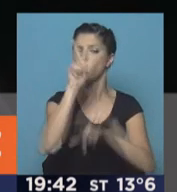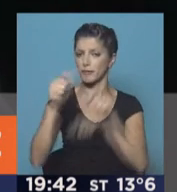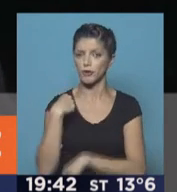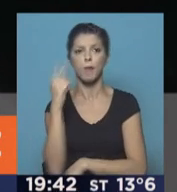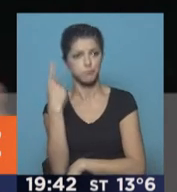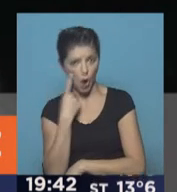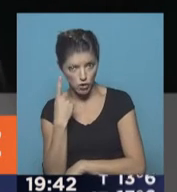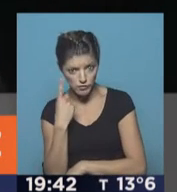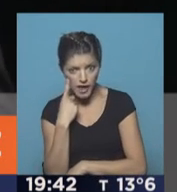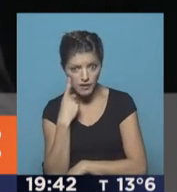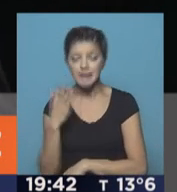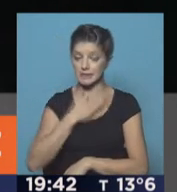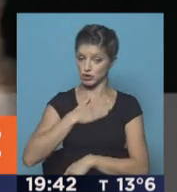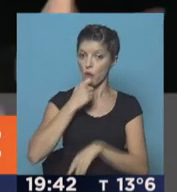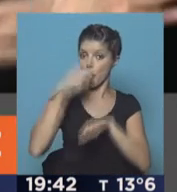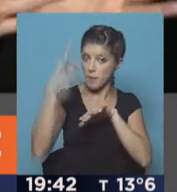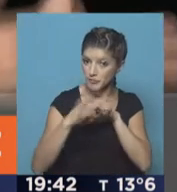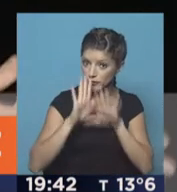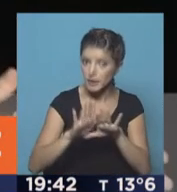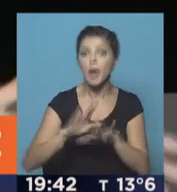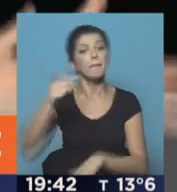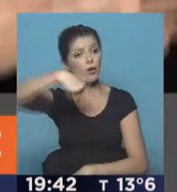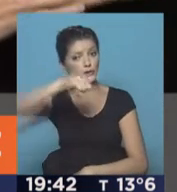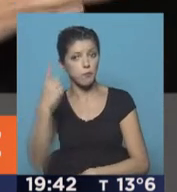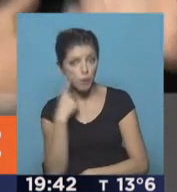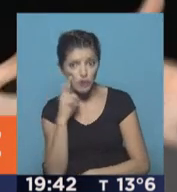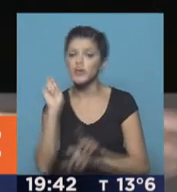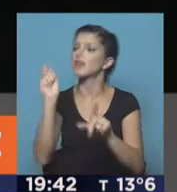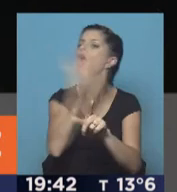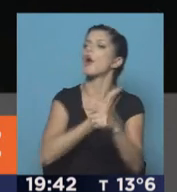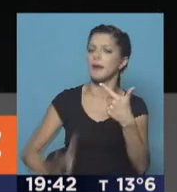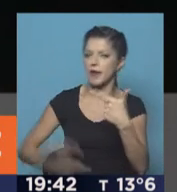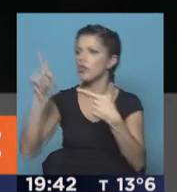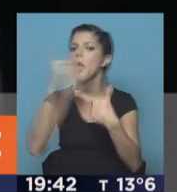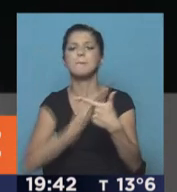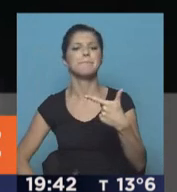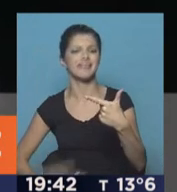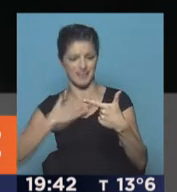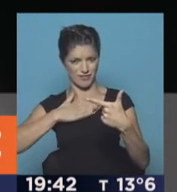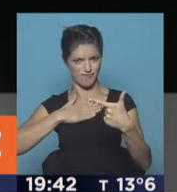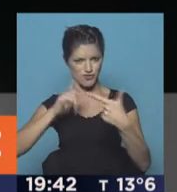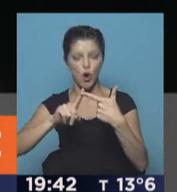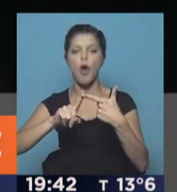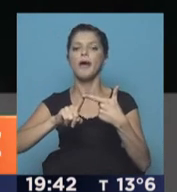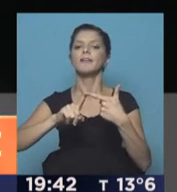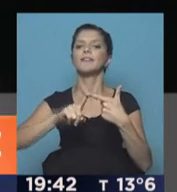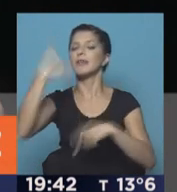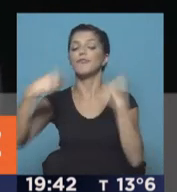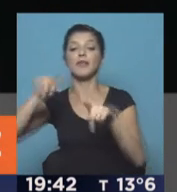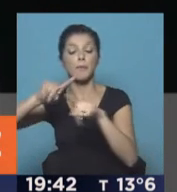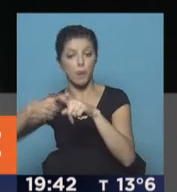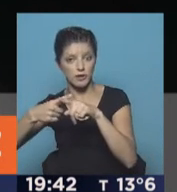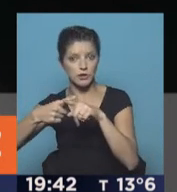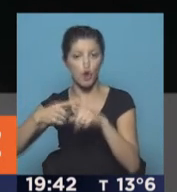que sepan lo que hace este presidente, su gobernador, los funcionarios, con el dinero que aportamos, con mucho